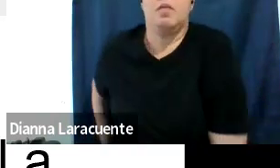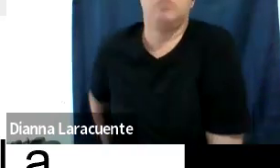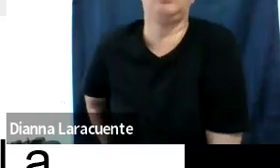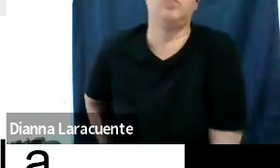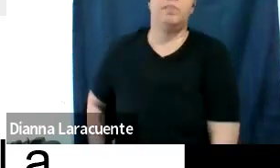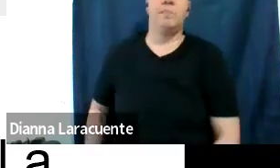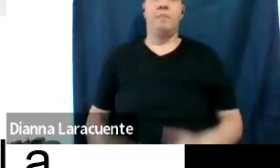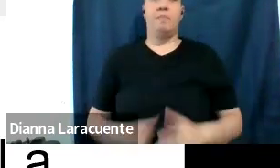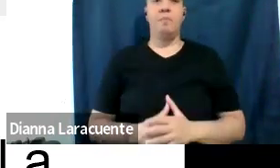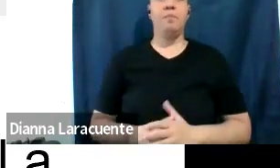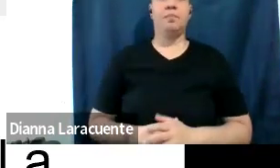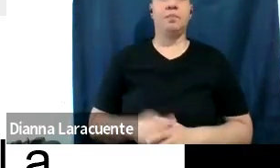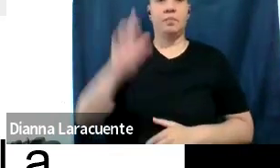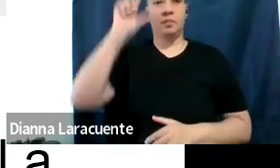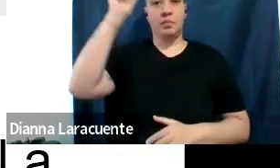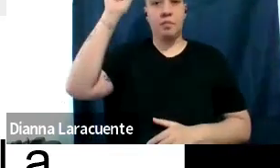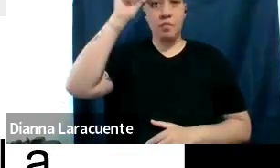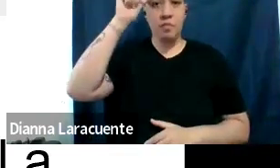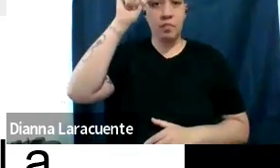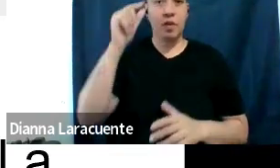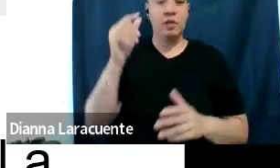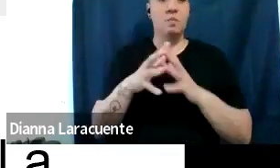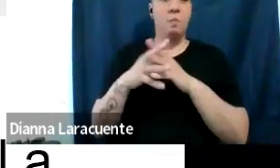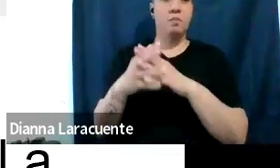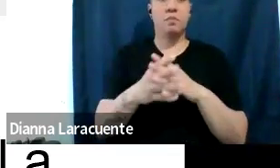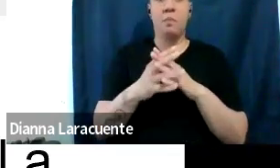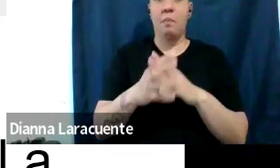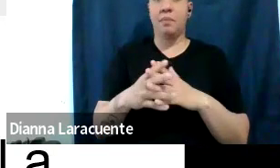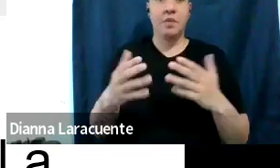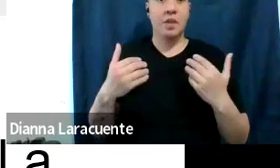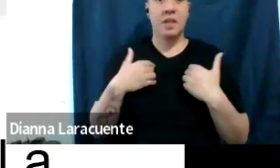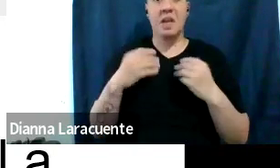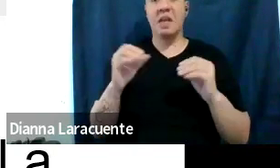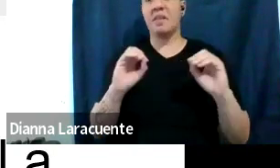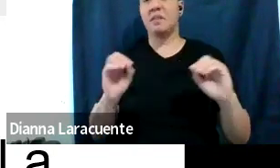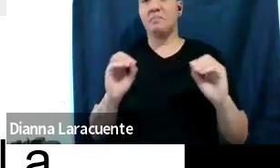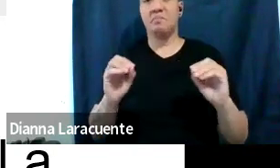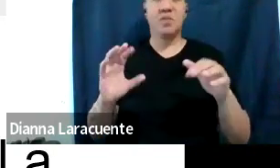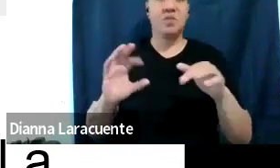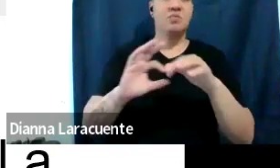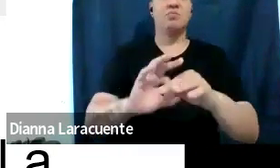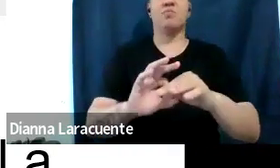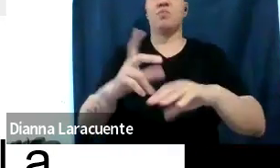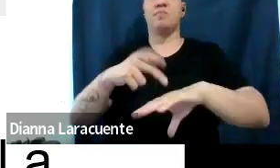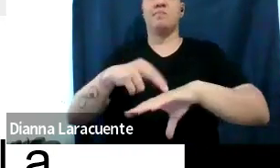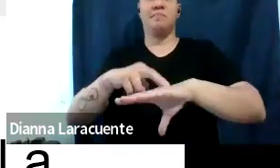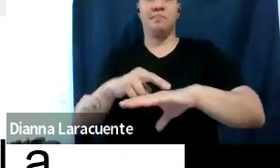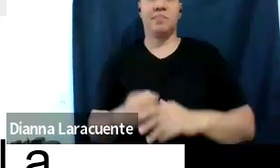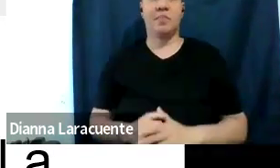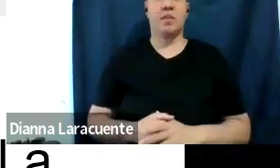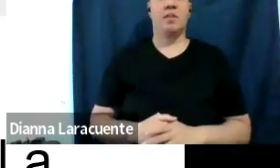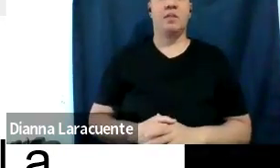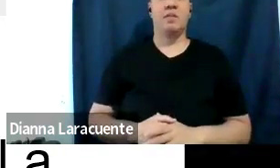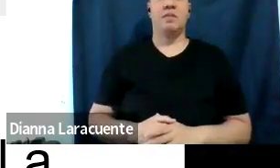El gobierno americano no tenía ninguna intención de alentar la unión de los puertorriqueños, sino ahondar en